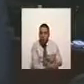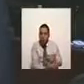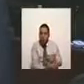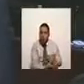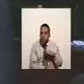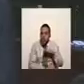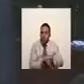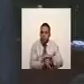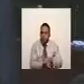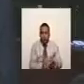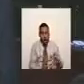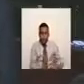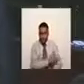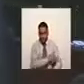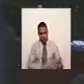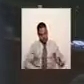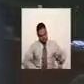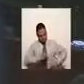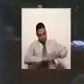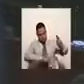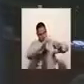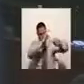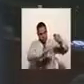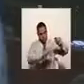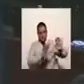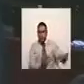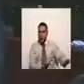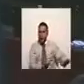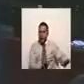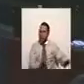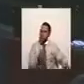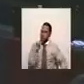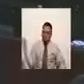paralizada en su construcción por orden de la FARC. Gracias, señor presidente.